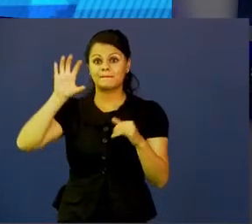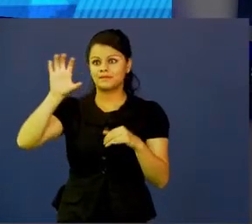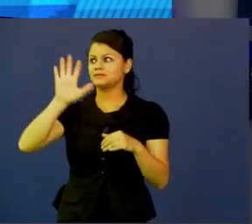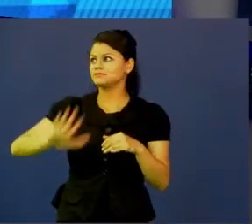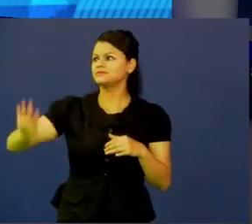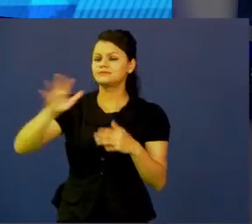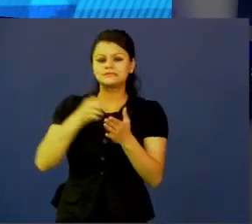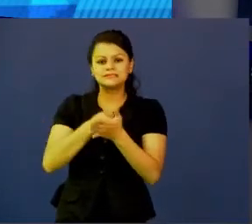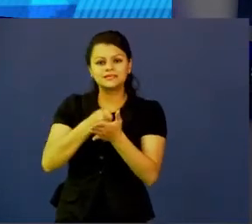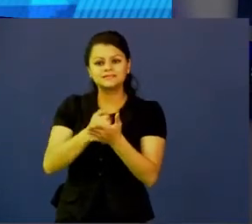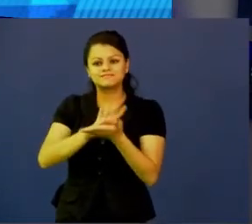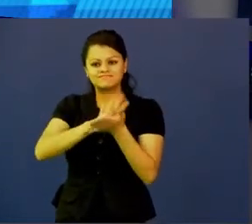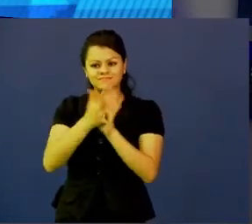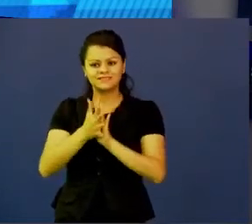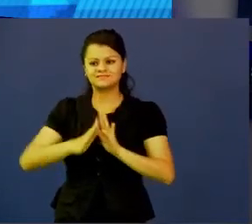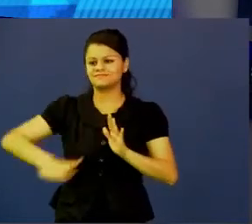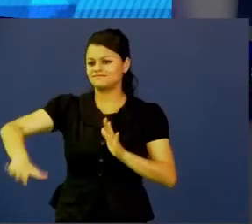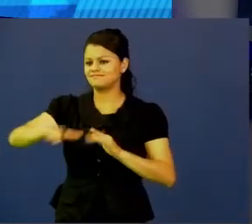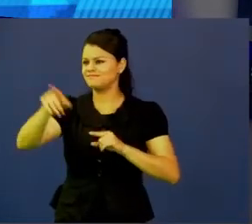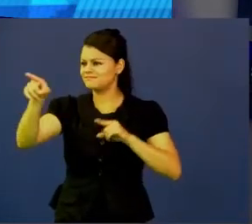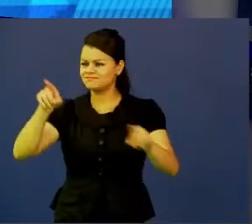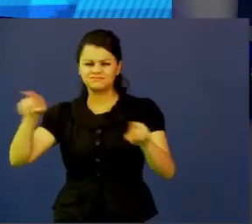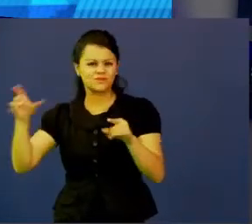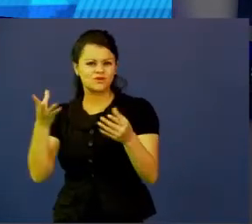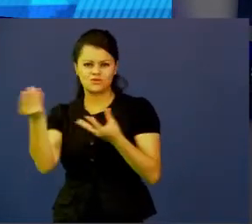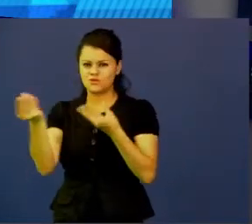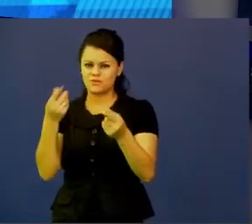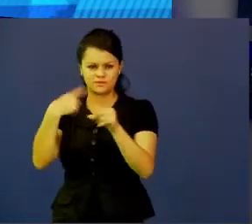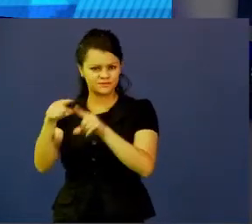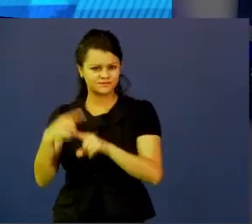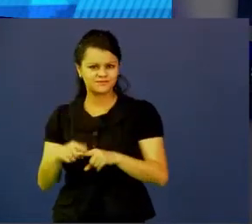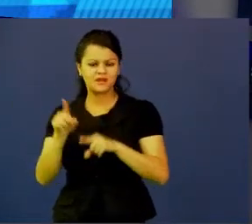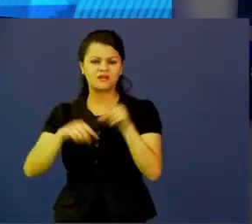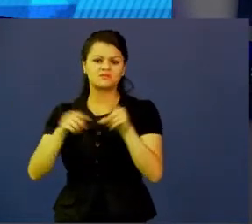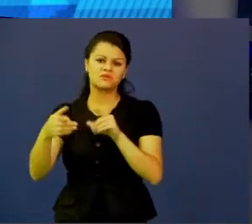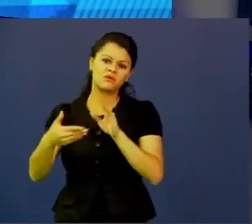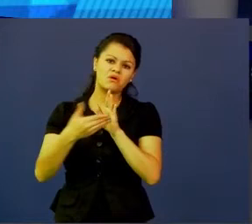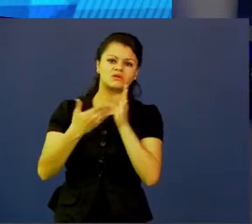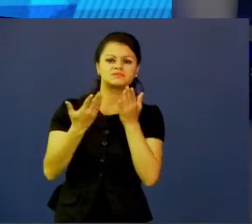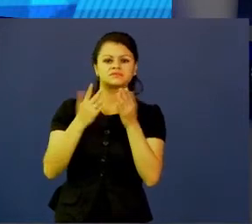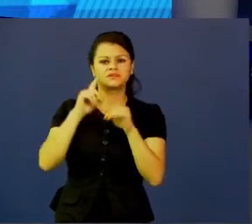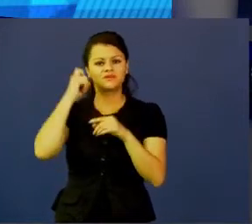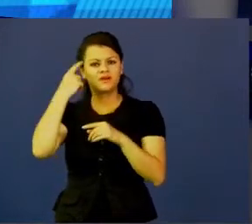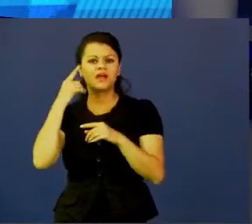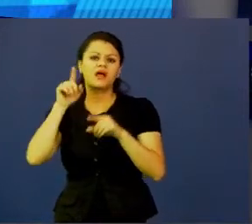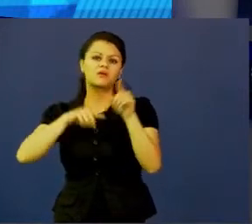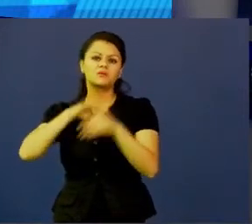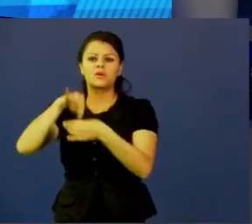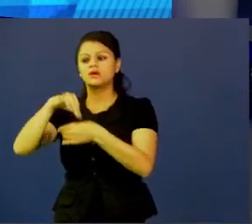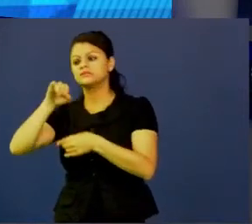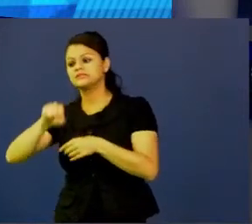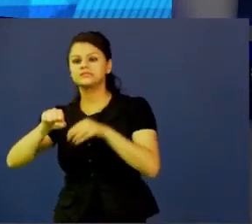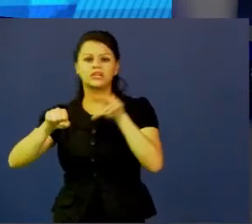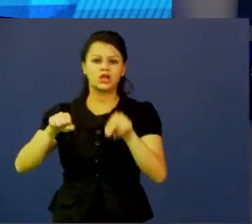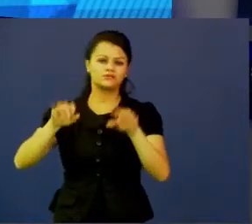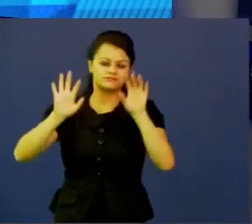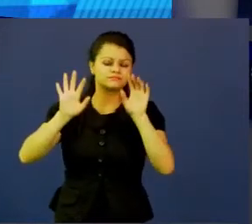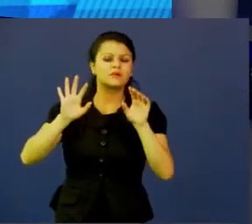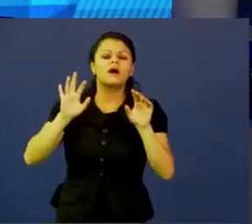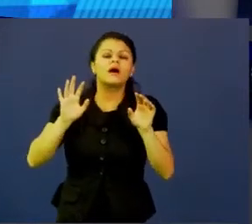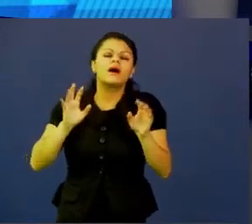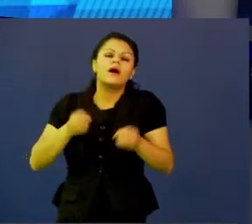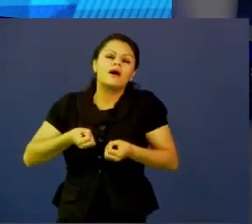paz por todos los medios, con todos los grupos, con los opositores del gobierno y con los que no, con los que votaron por el sí y el no, esta es una